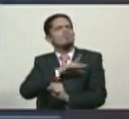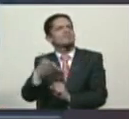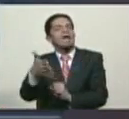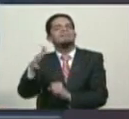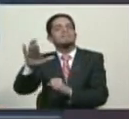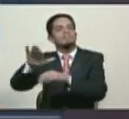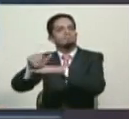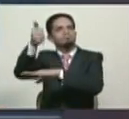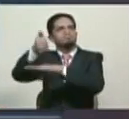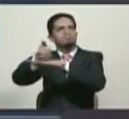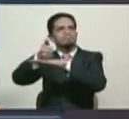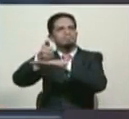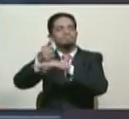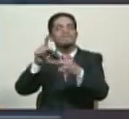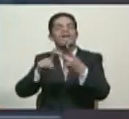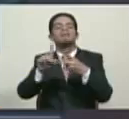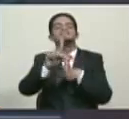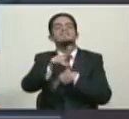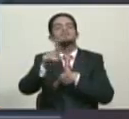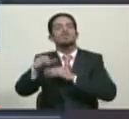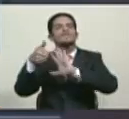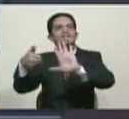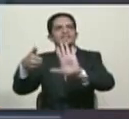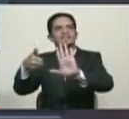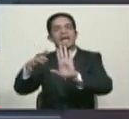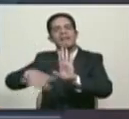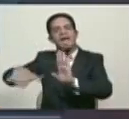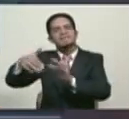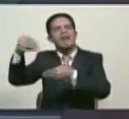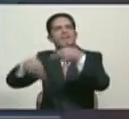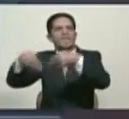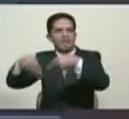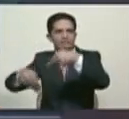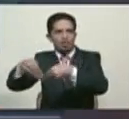plena, 116 a la sala electoral,